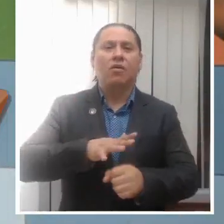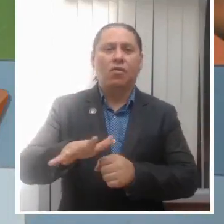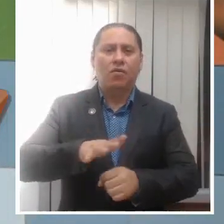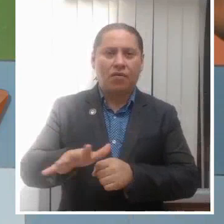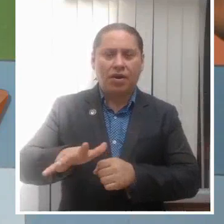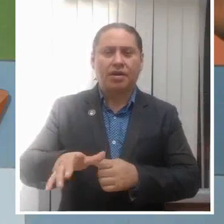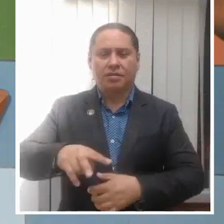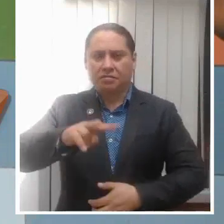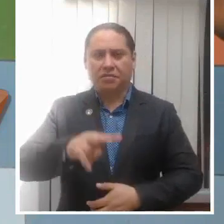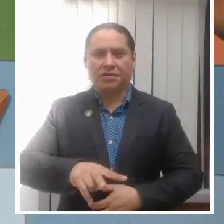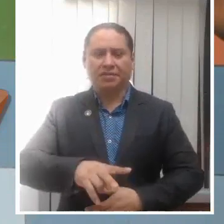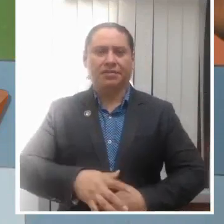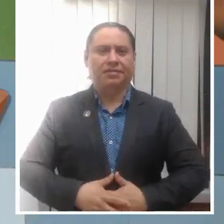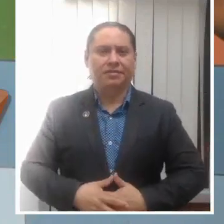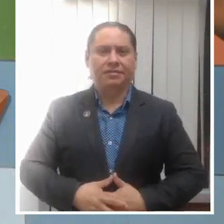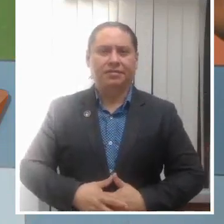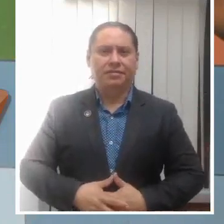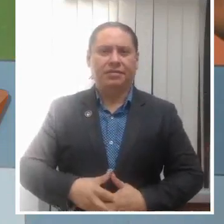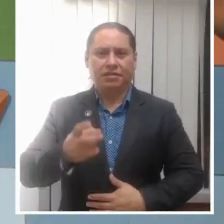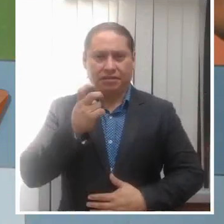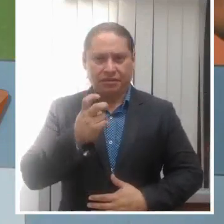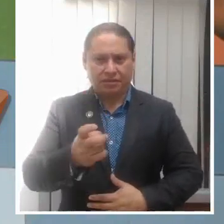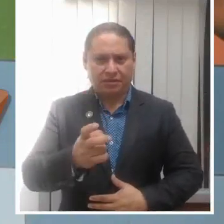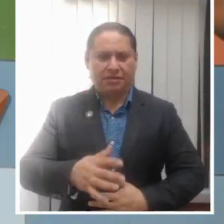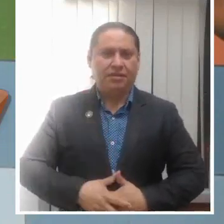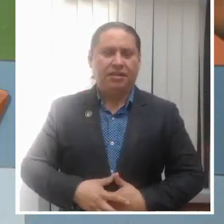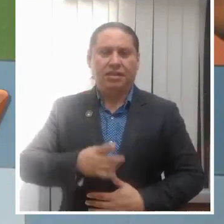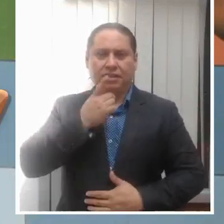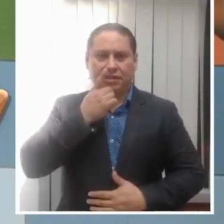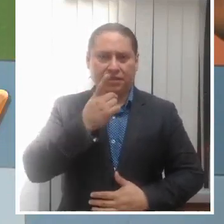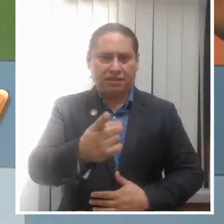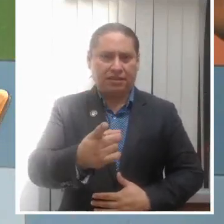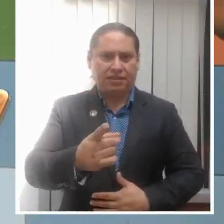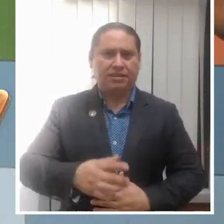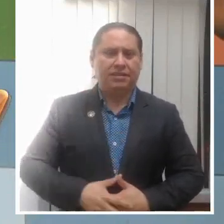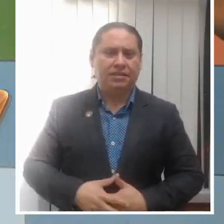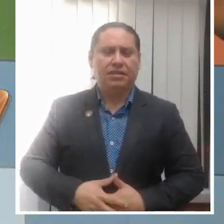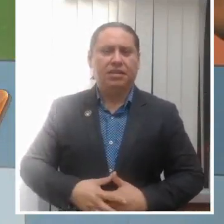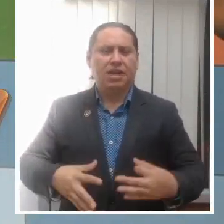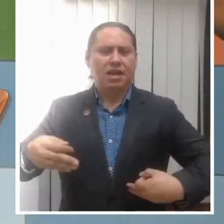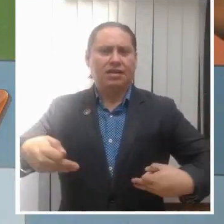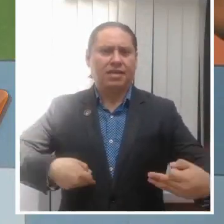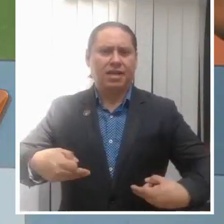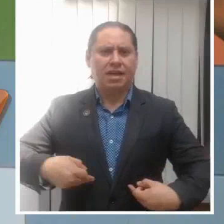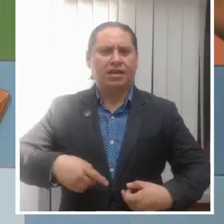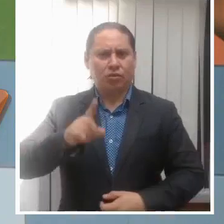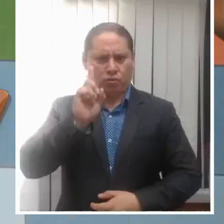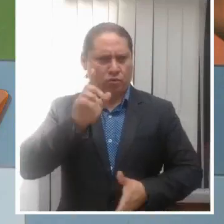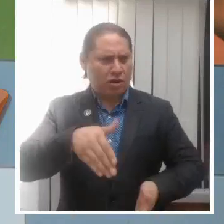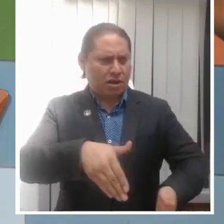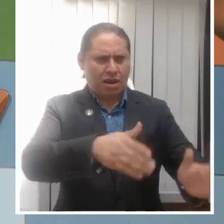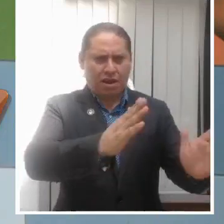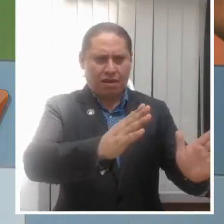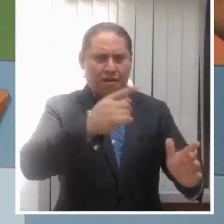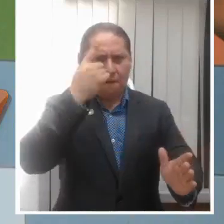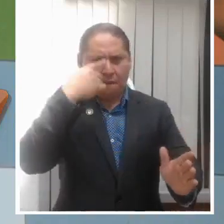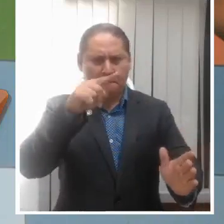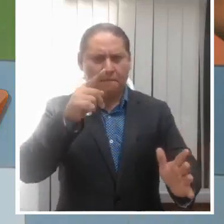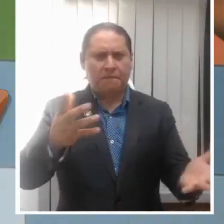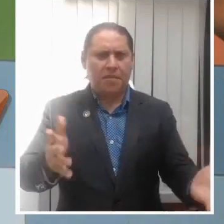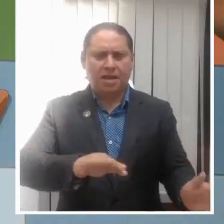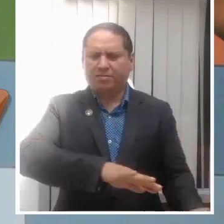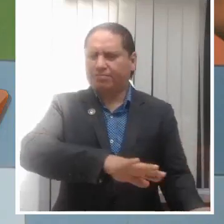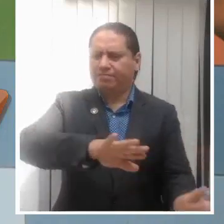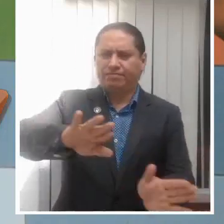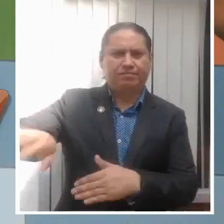adecuado. En este caso, Petrona nos dice que el teatro es un camino para hacer a un lado